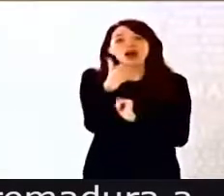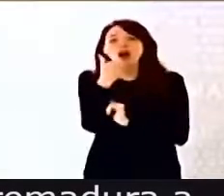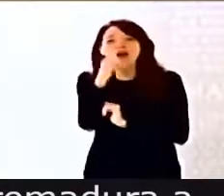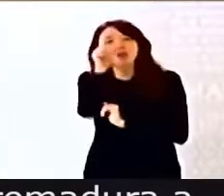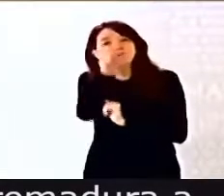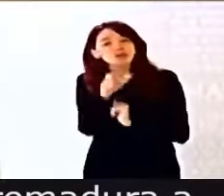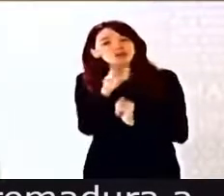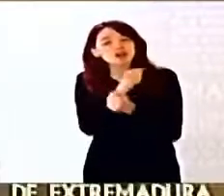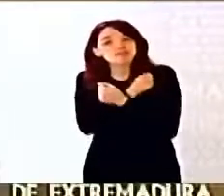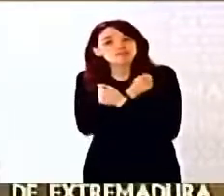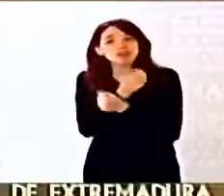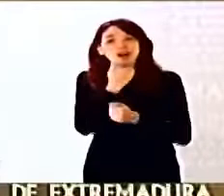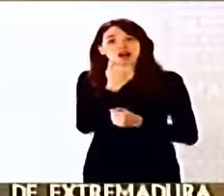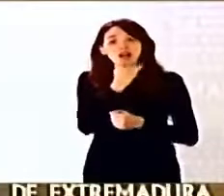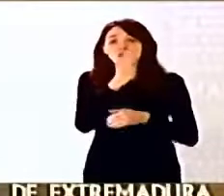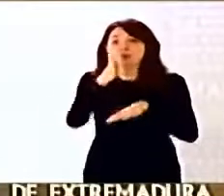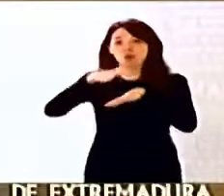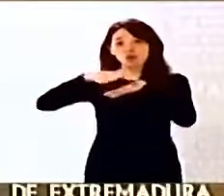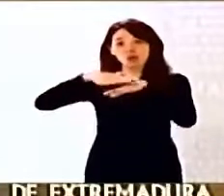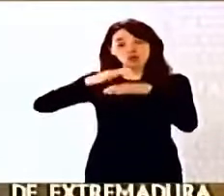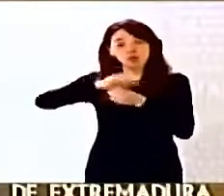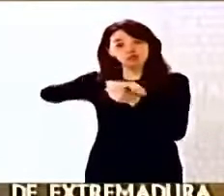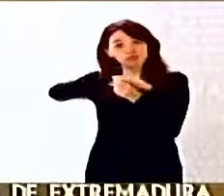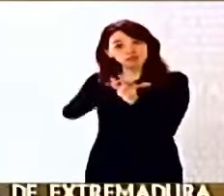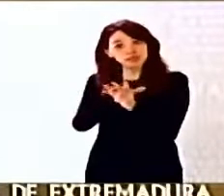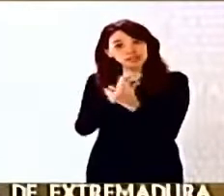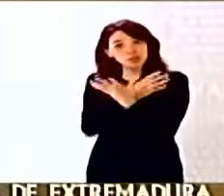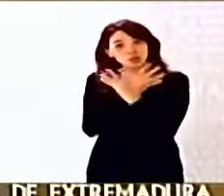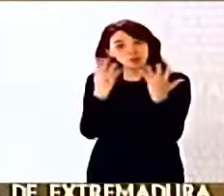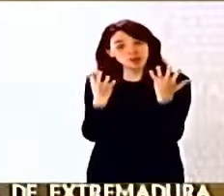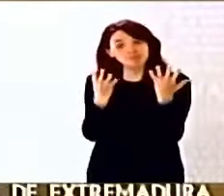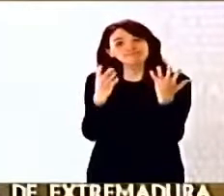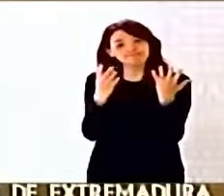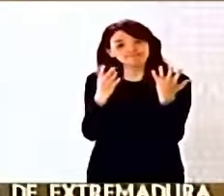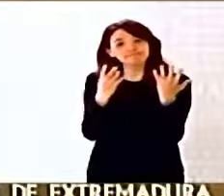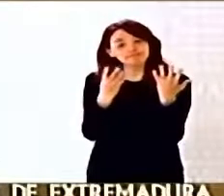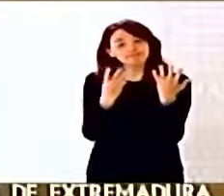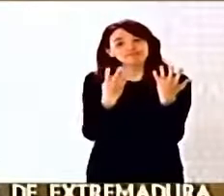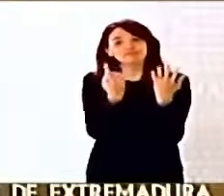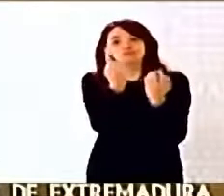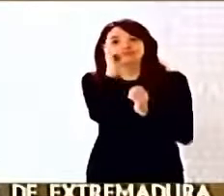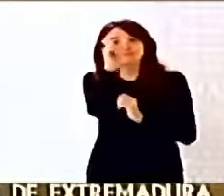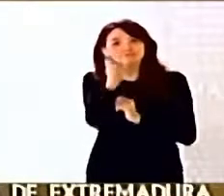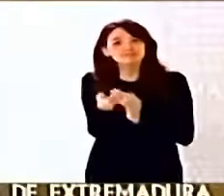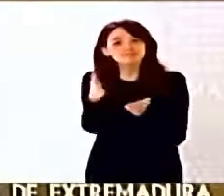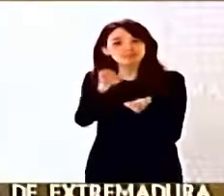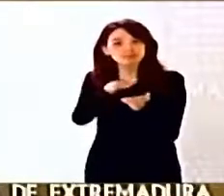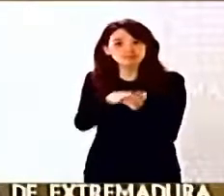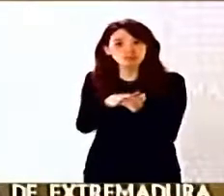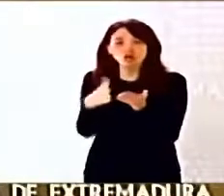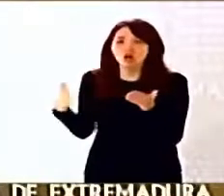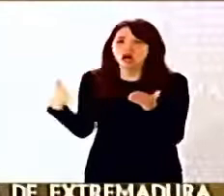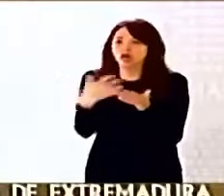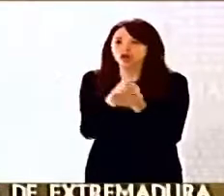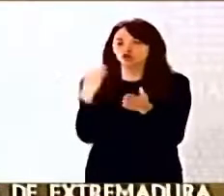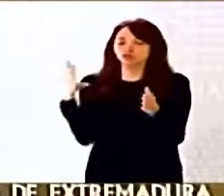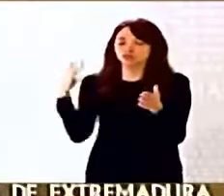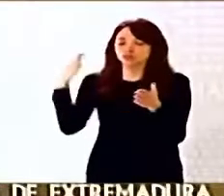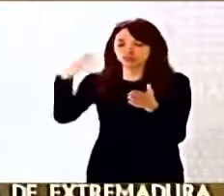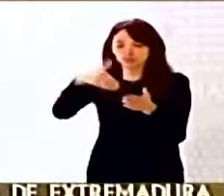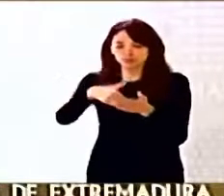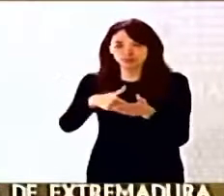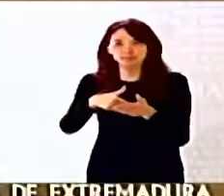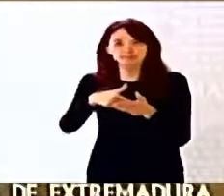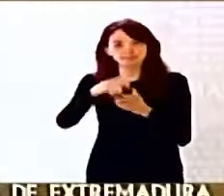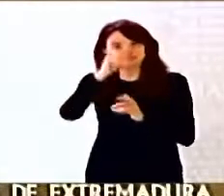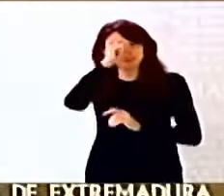como consecuencia del COVID-19, han perdido la vida en todo este tiempo. Quiero,